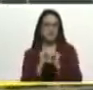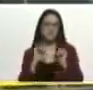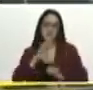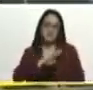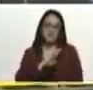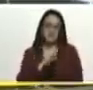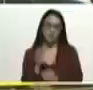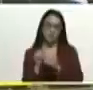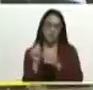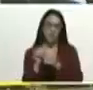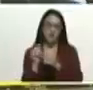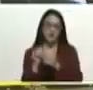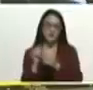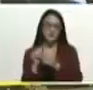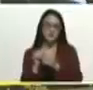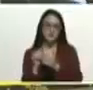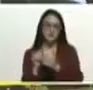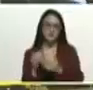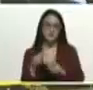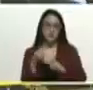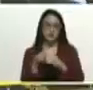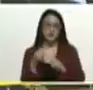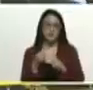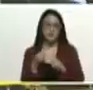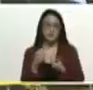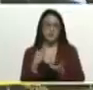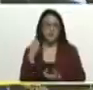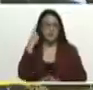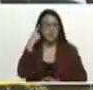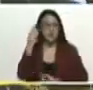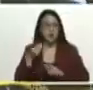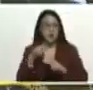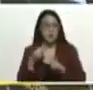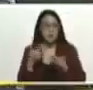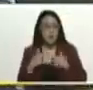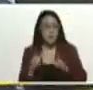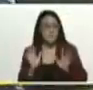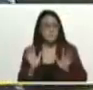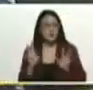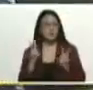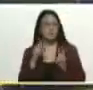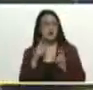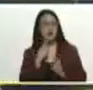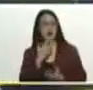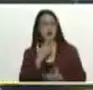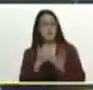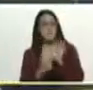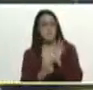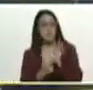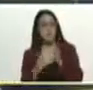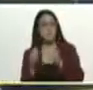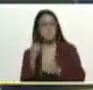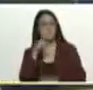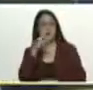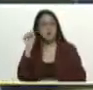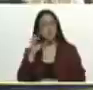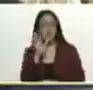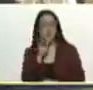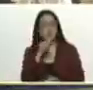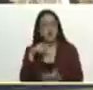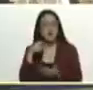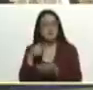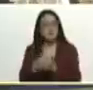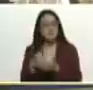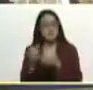independientemente del dólar. Yo no soy ministro de Hacienda y no sé hacer esas cosas. Pero, por citar un ejemplo, Maduro no tiene dólares para pagar sus